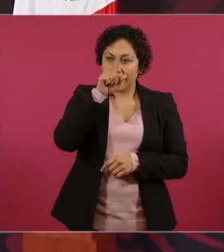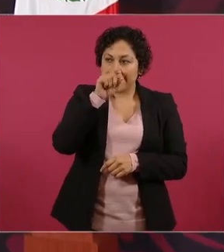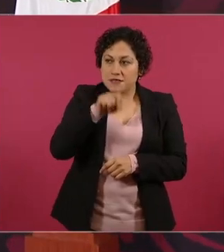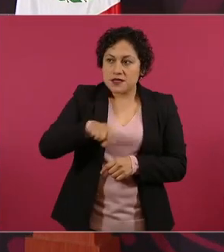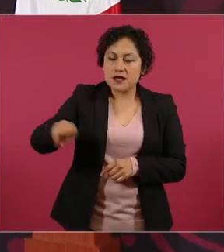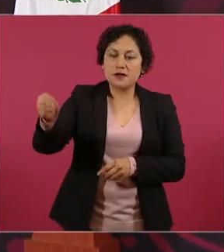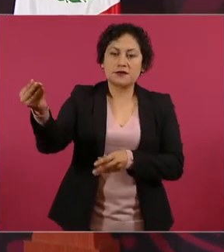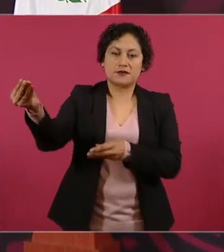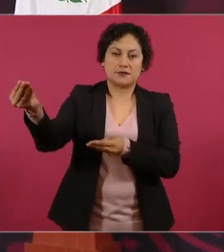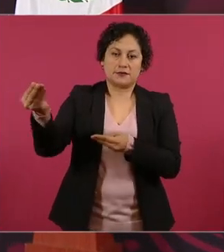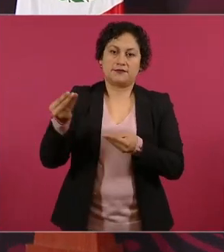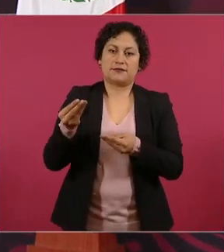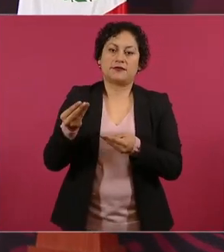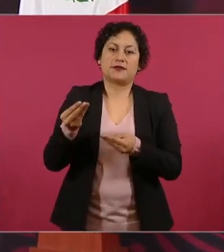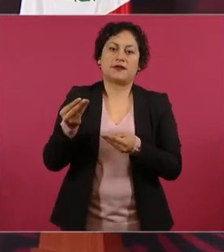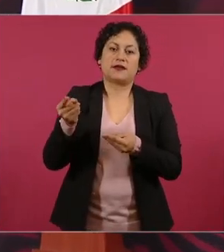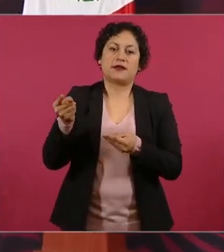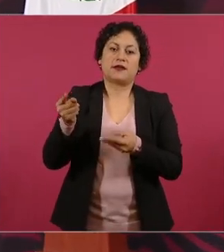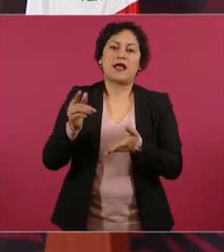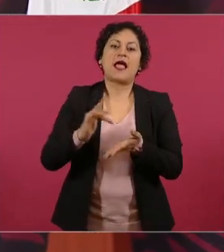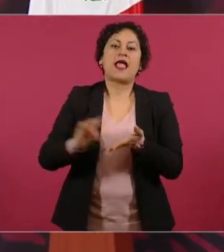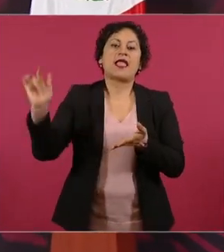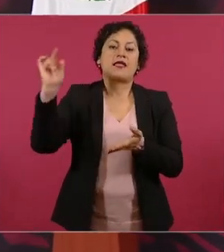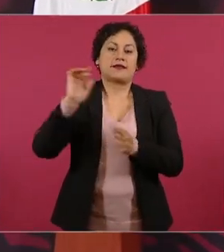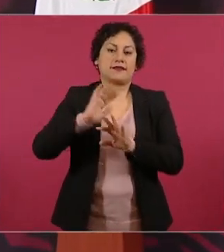que se hablara del tema. Es